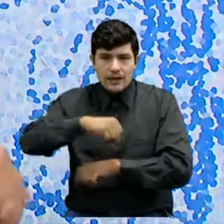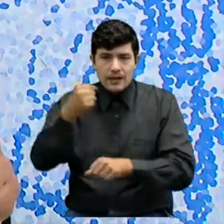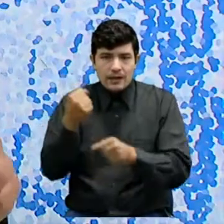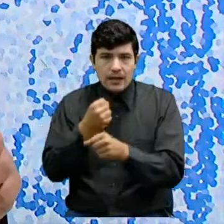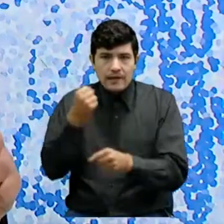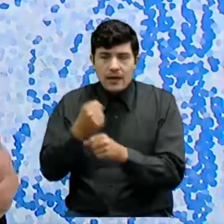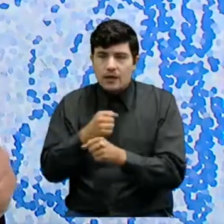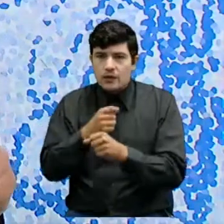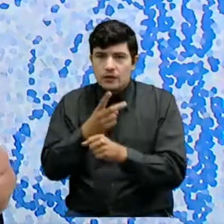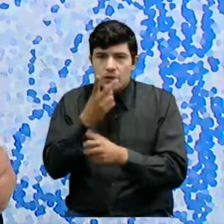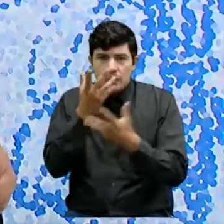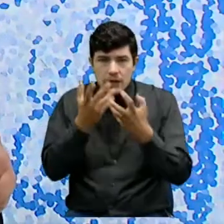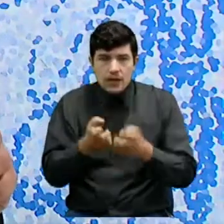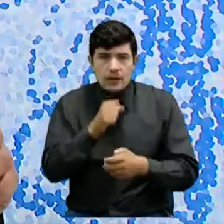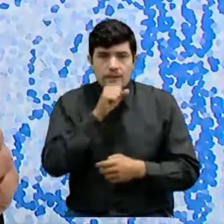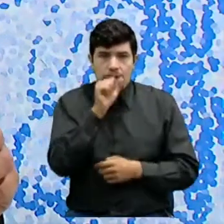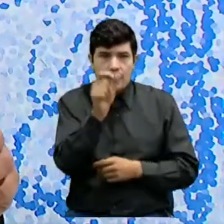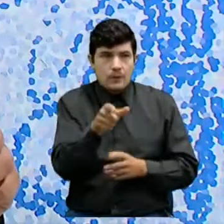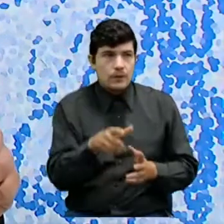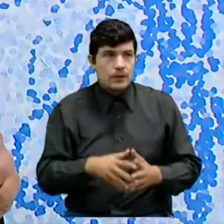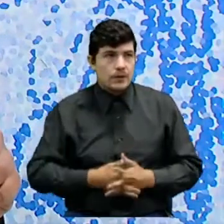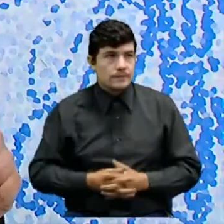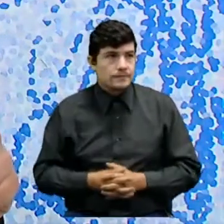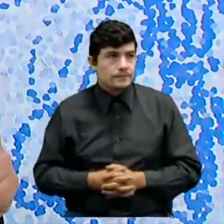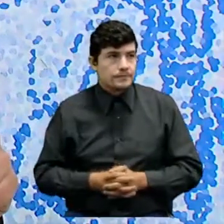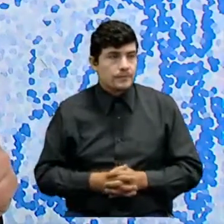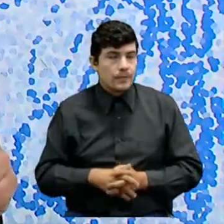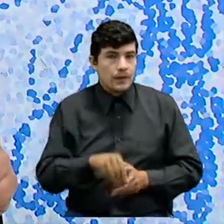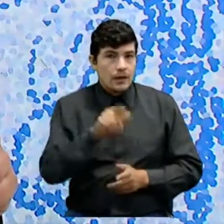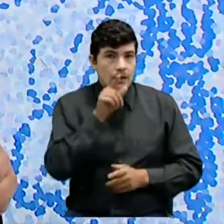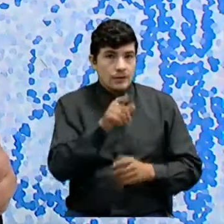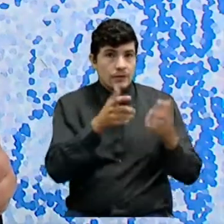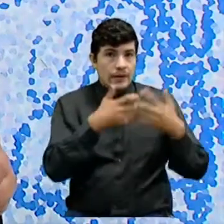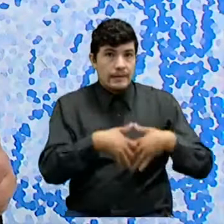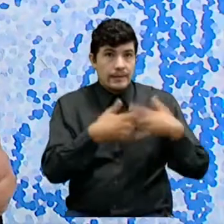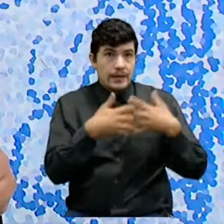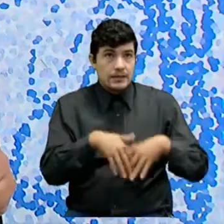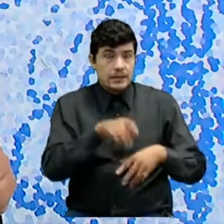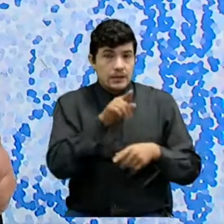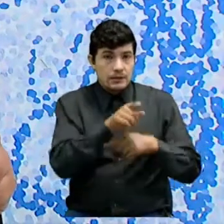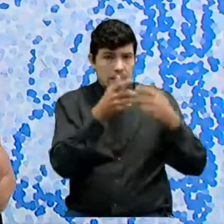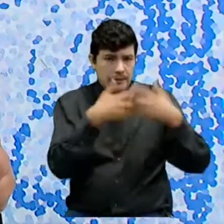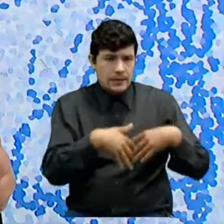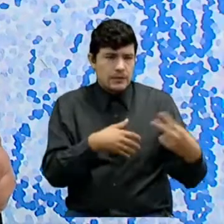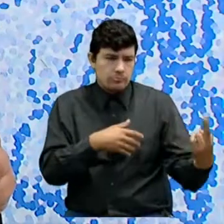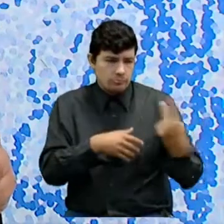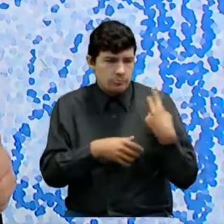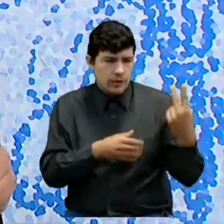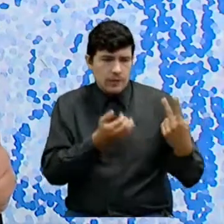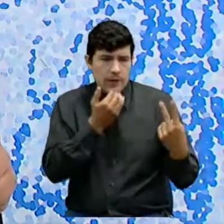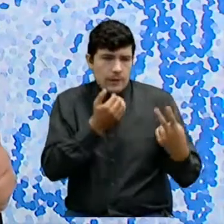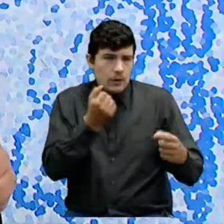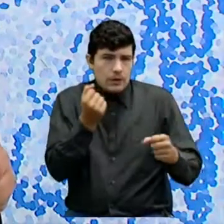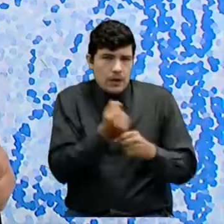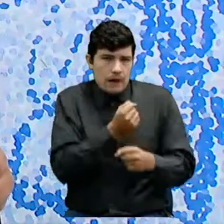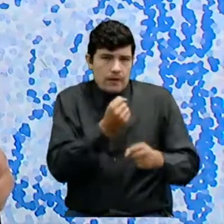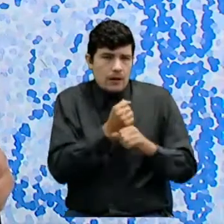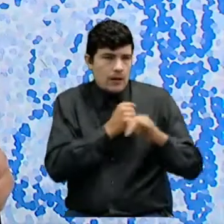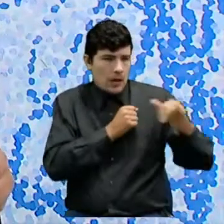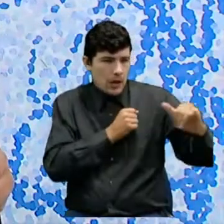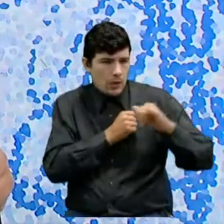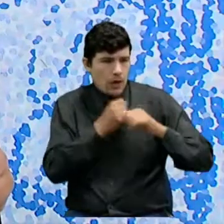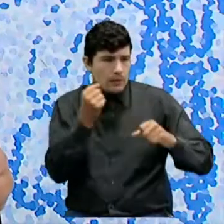cosita. Si hay una empresa donde usted y yo somos compañeros de trabajo y tenemos las mismas funciones, la